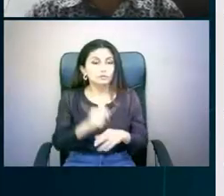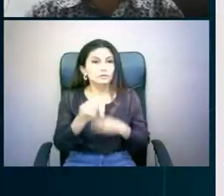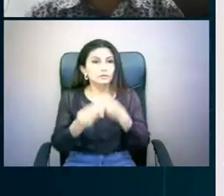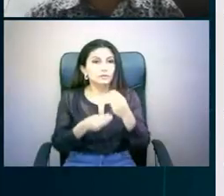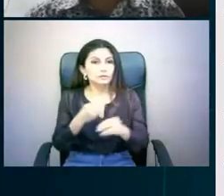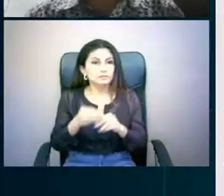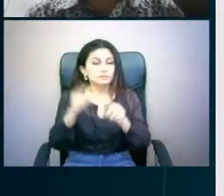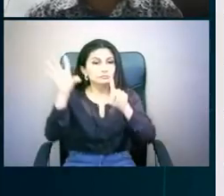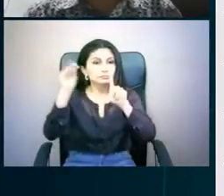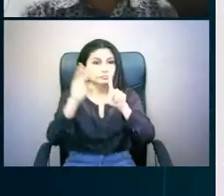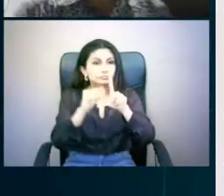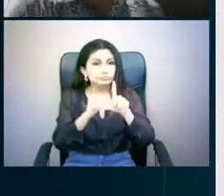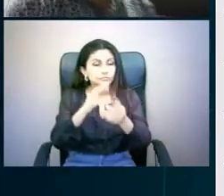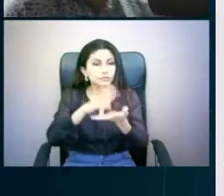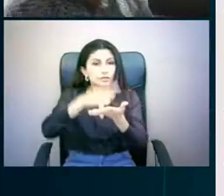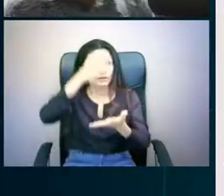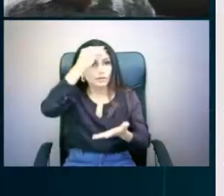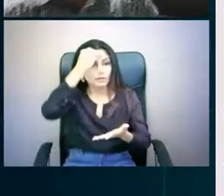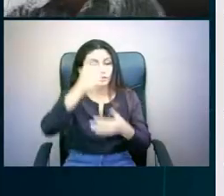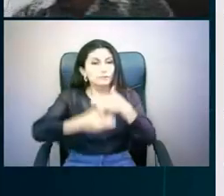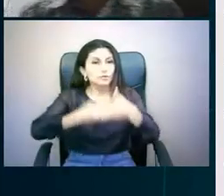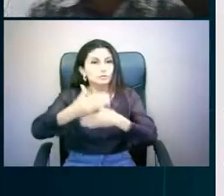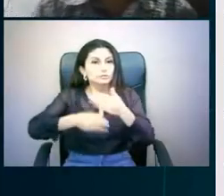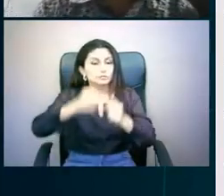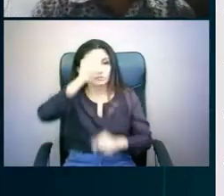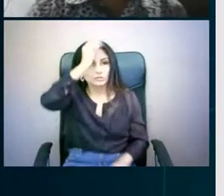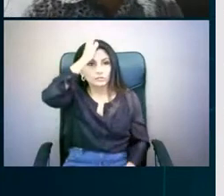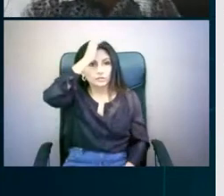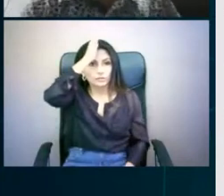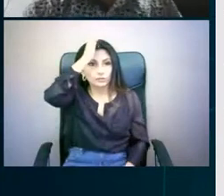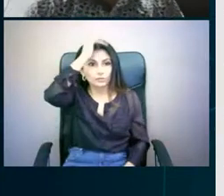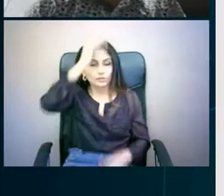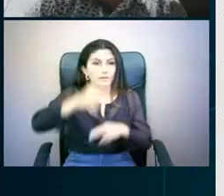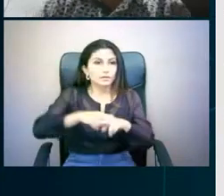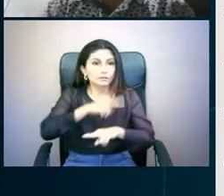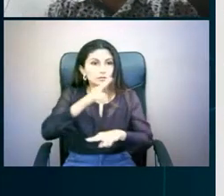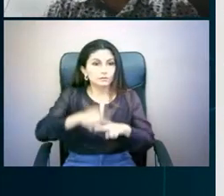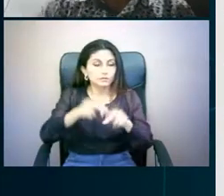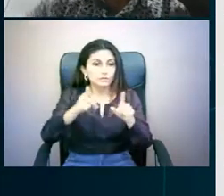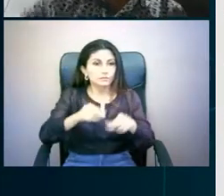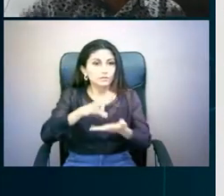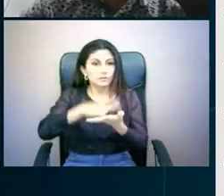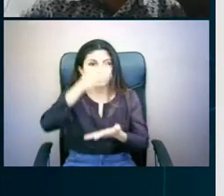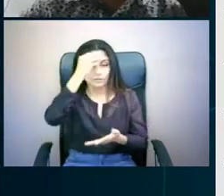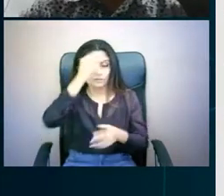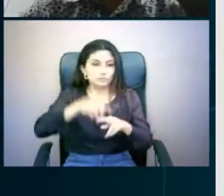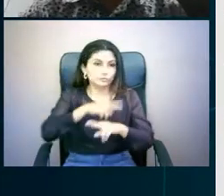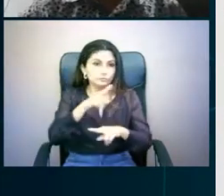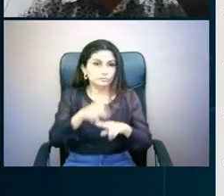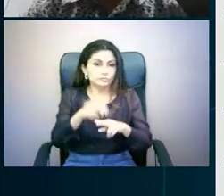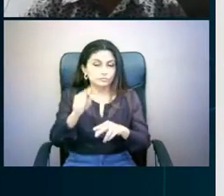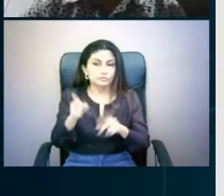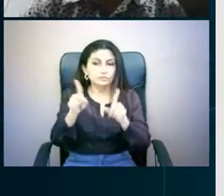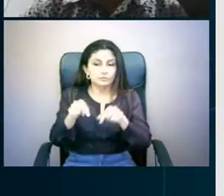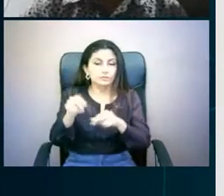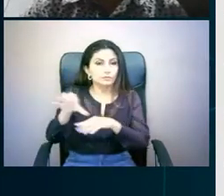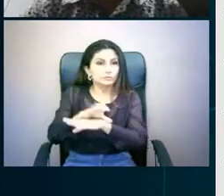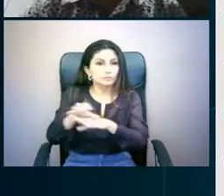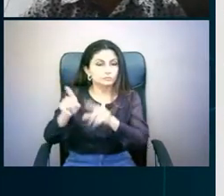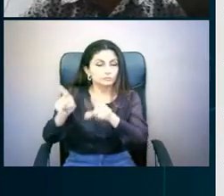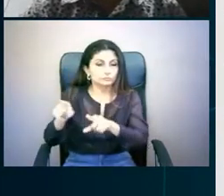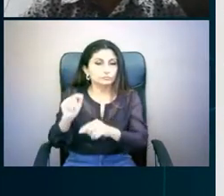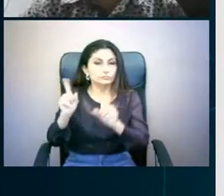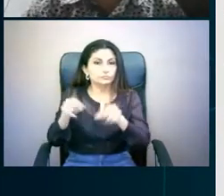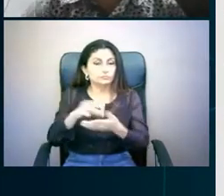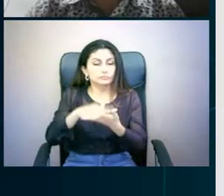modelo para la gestión de lecciones aprendidas basado en el procesamiento del lenguaje natural y aprendizaje automático. Listo. Perfecto.